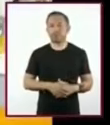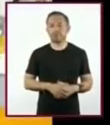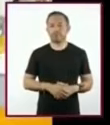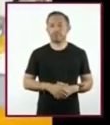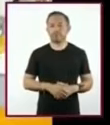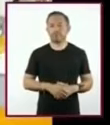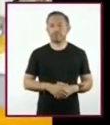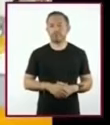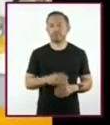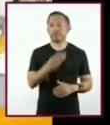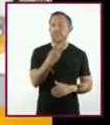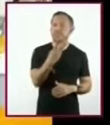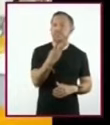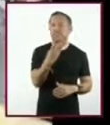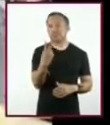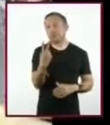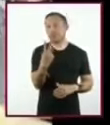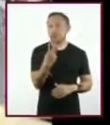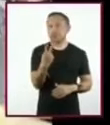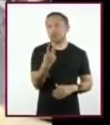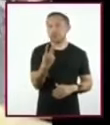De 3 a 2.